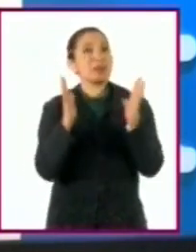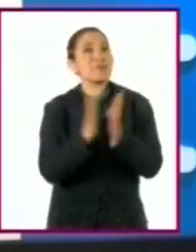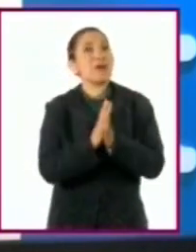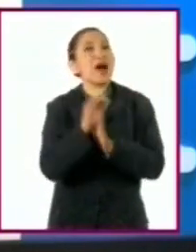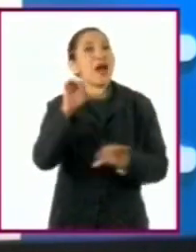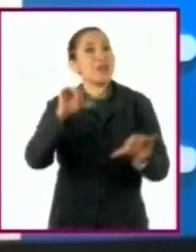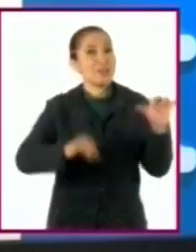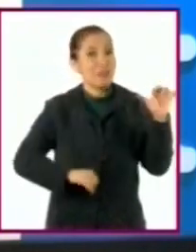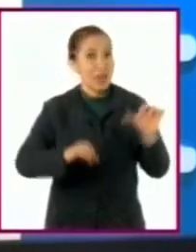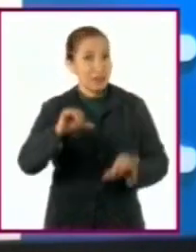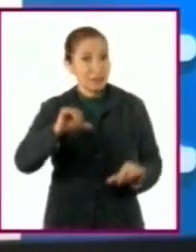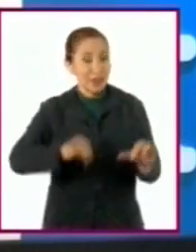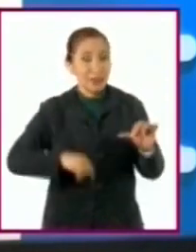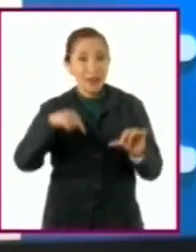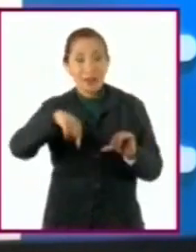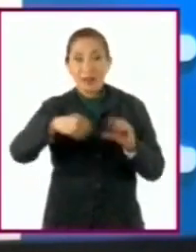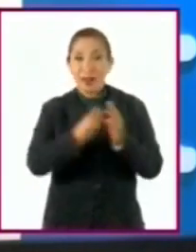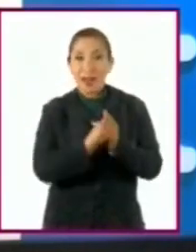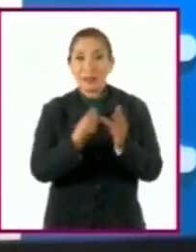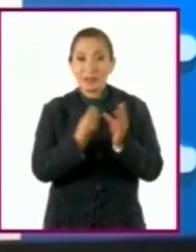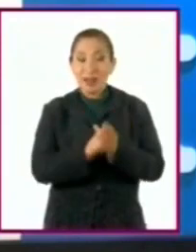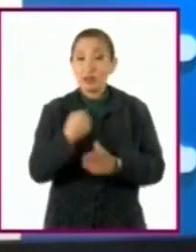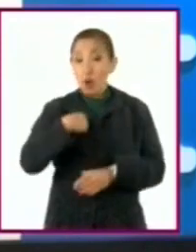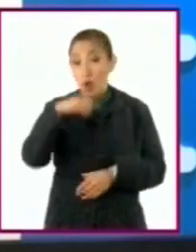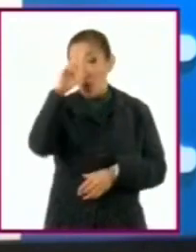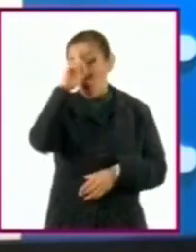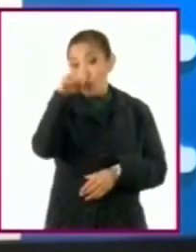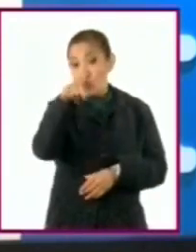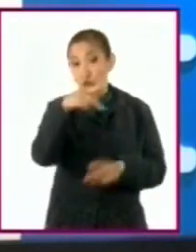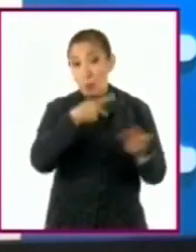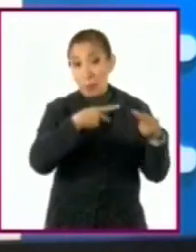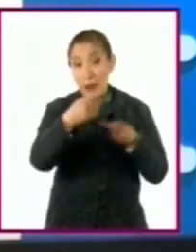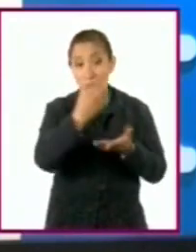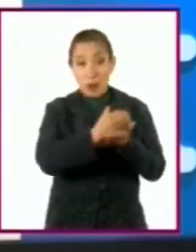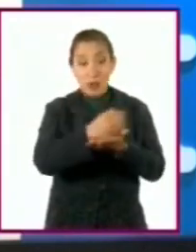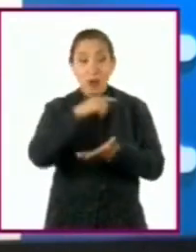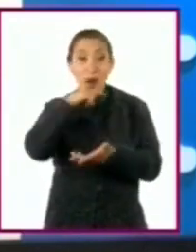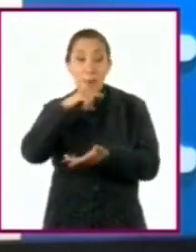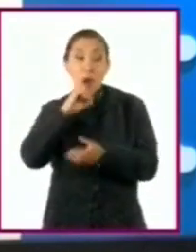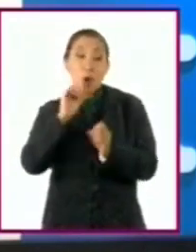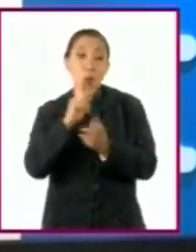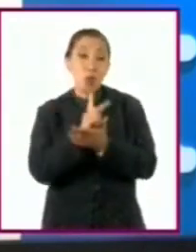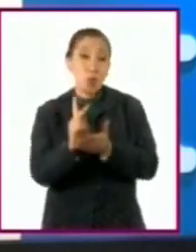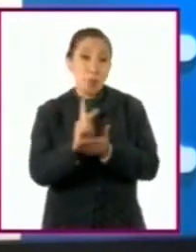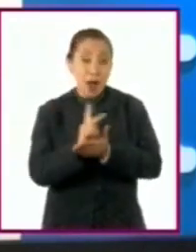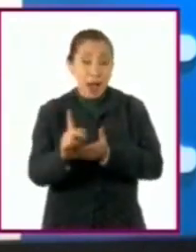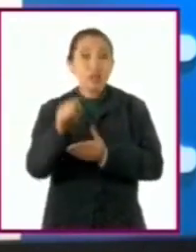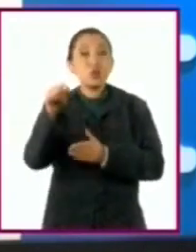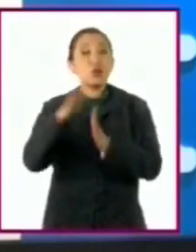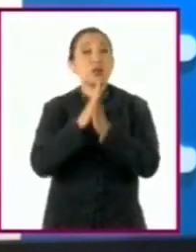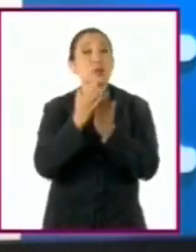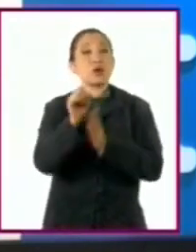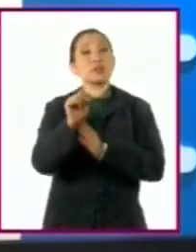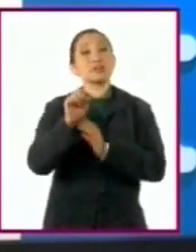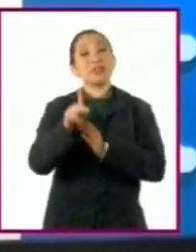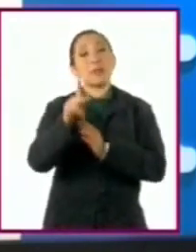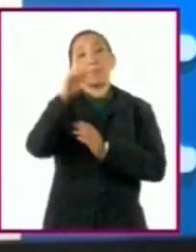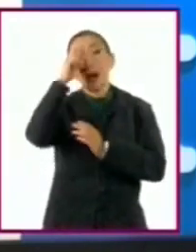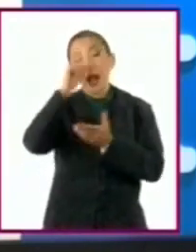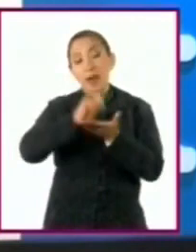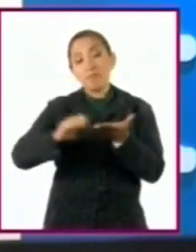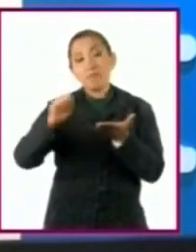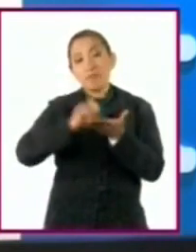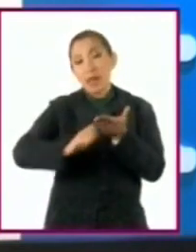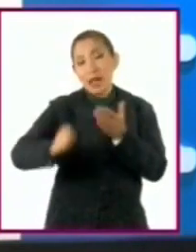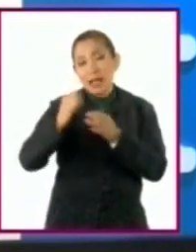las actividades del programa y sugiero que tengan cuaderno y lápiz o pluma y su libro de texto para anotar